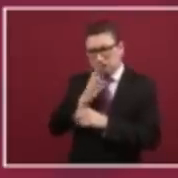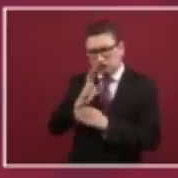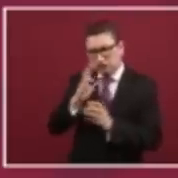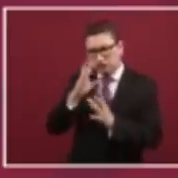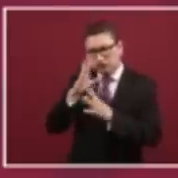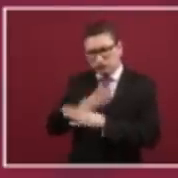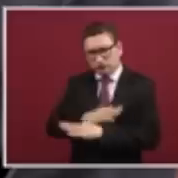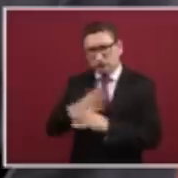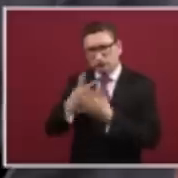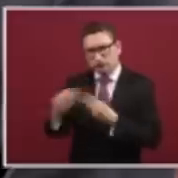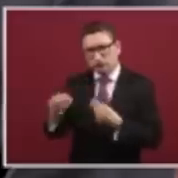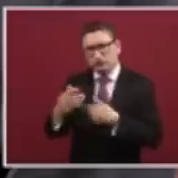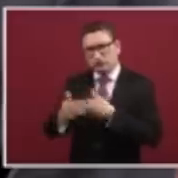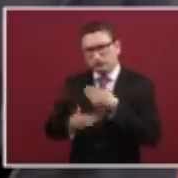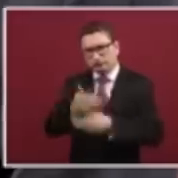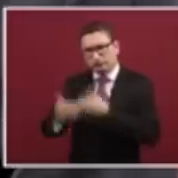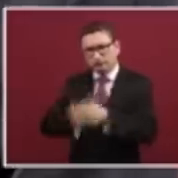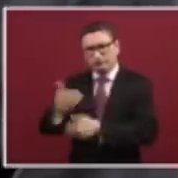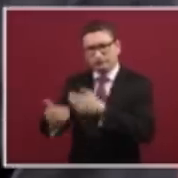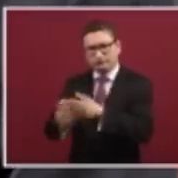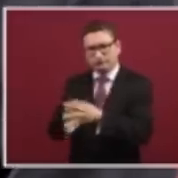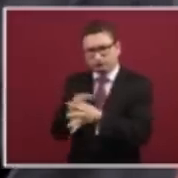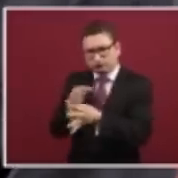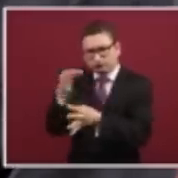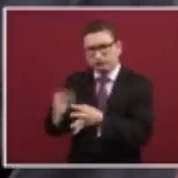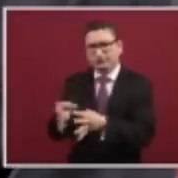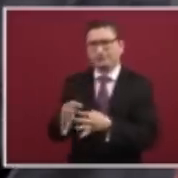se concluya ese proceso,